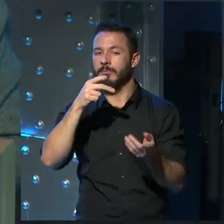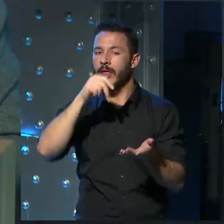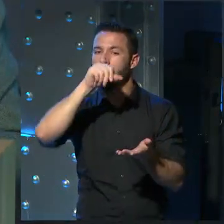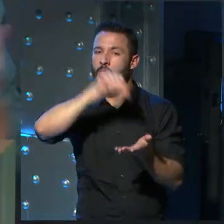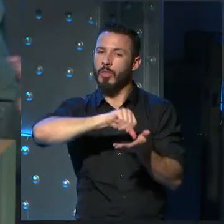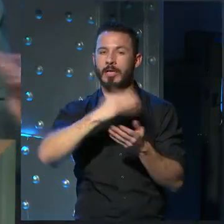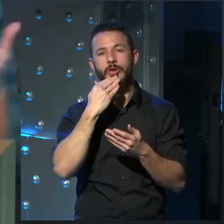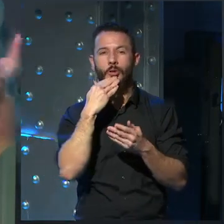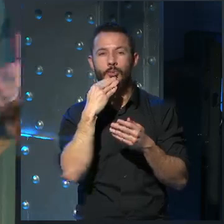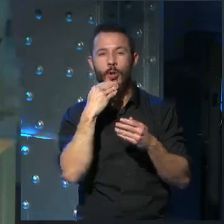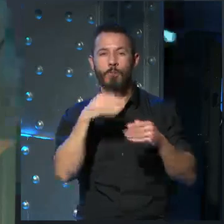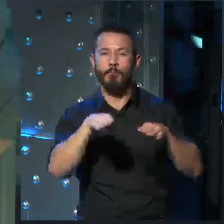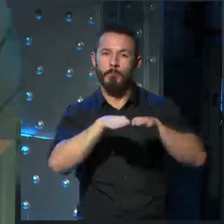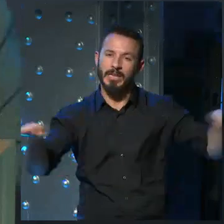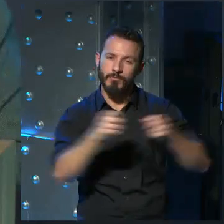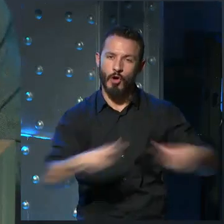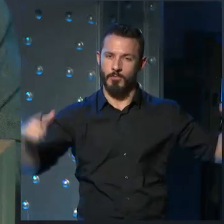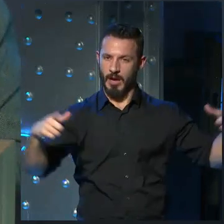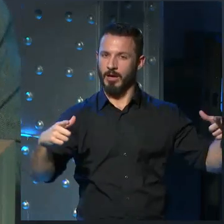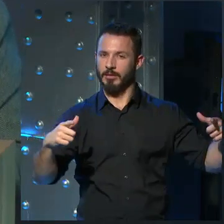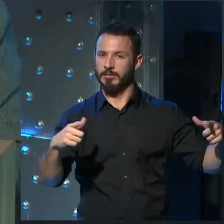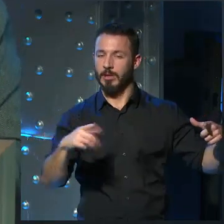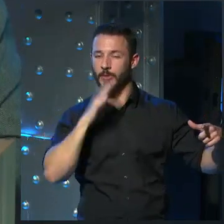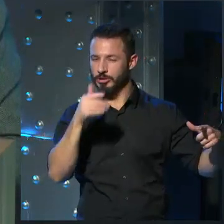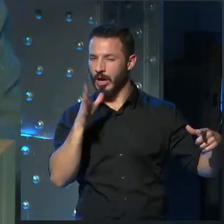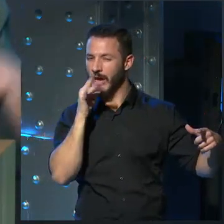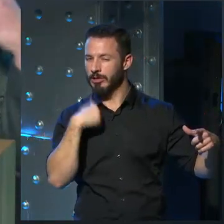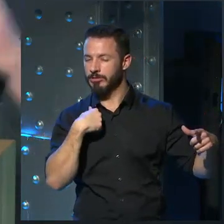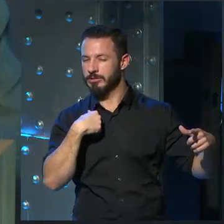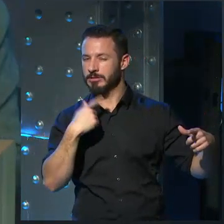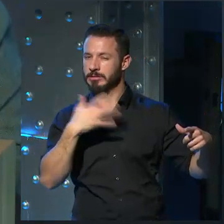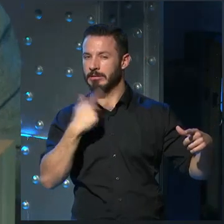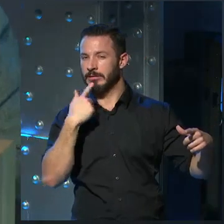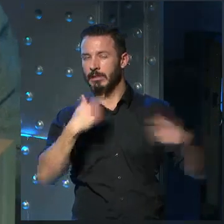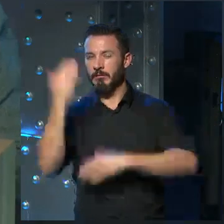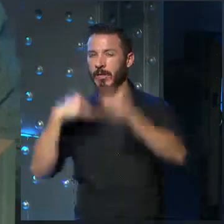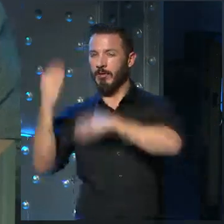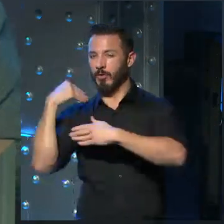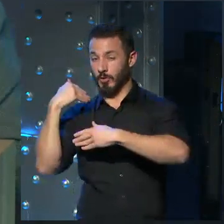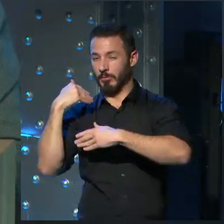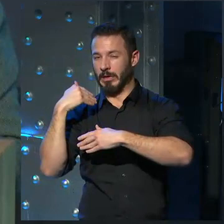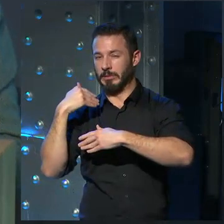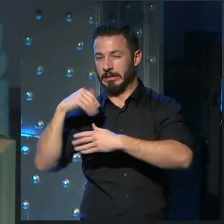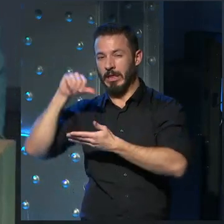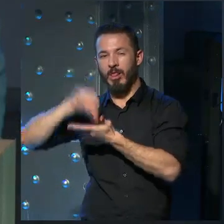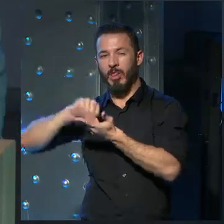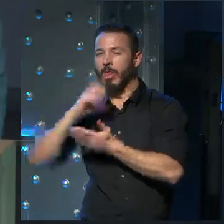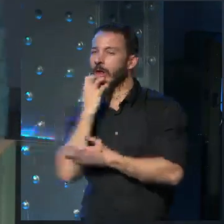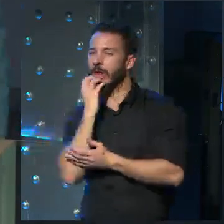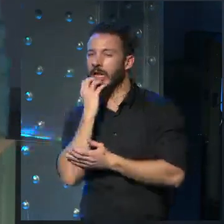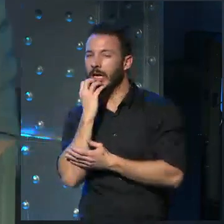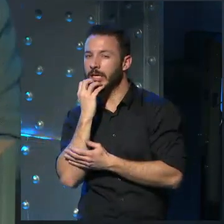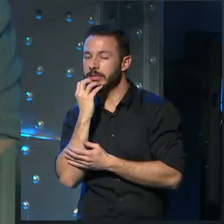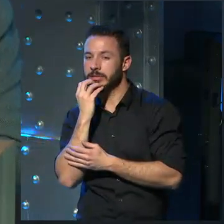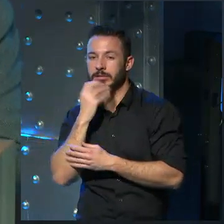plataforma. Plataforma, y por eso me iba al pasado, con la riqueza que supuso en su momento la polis griega,